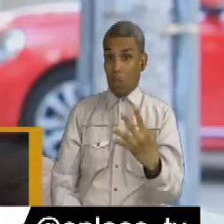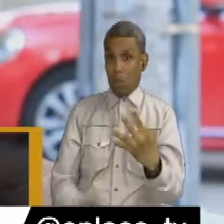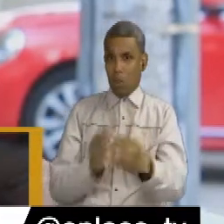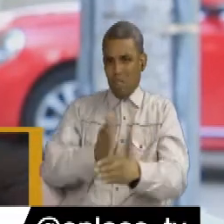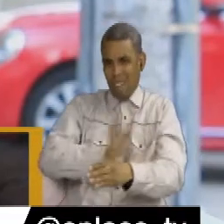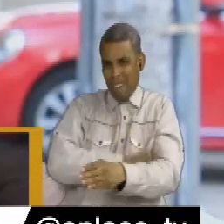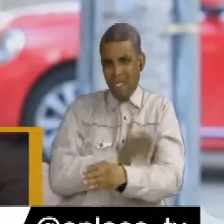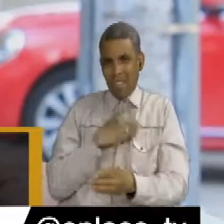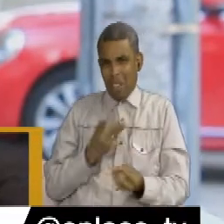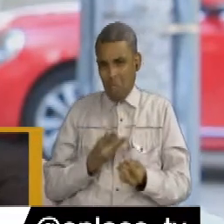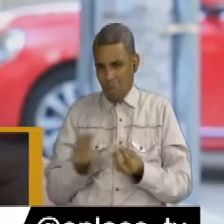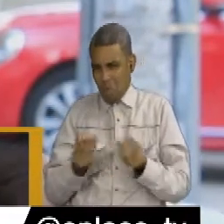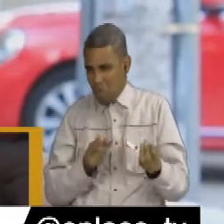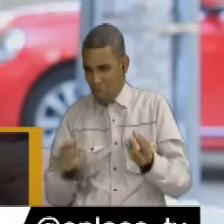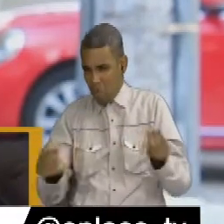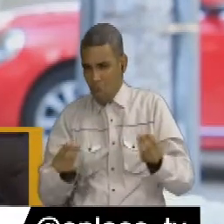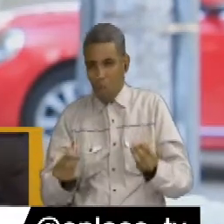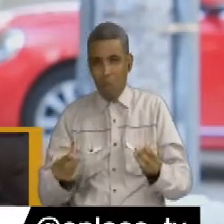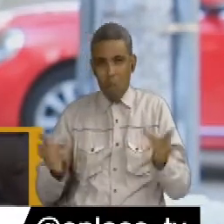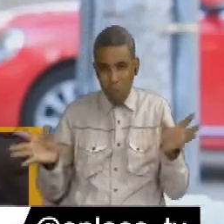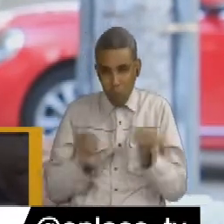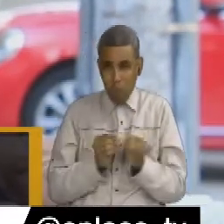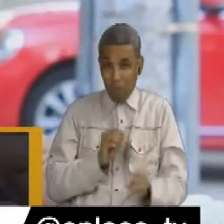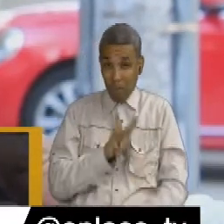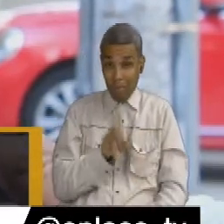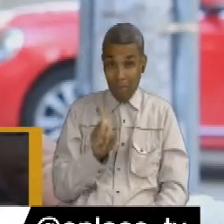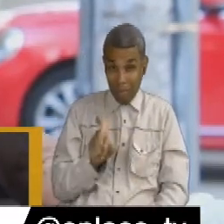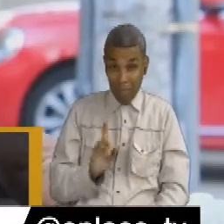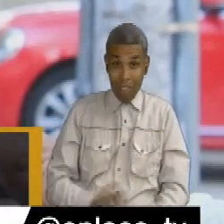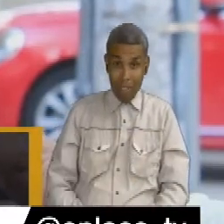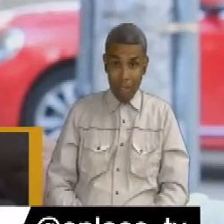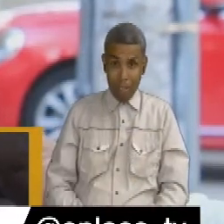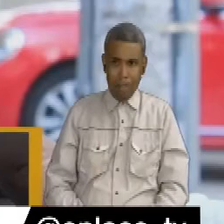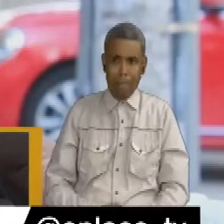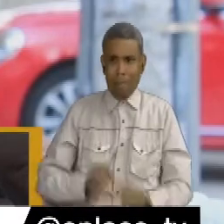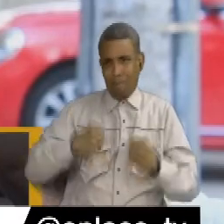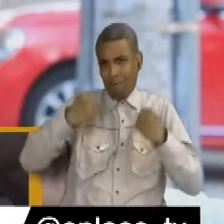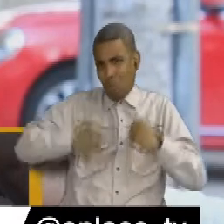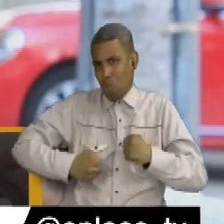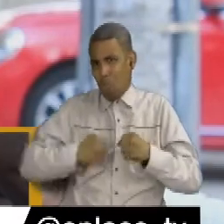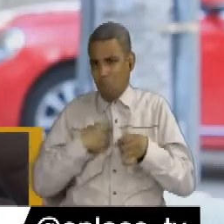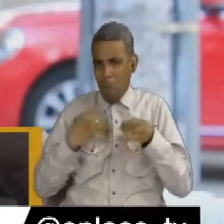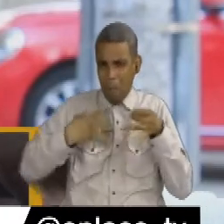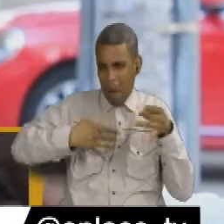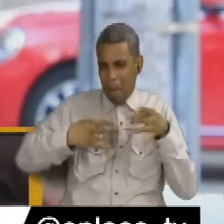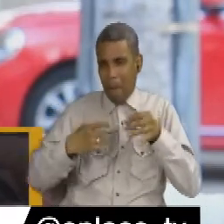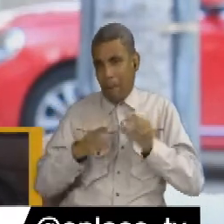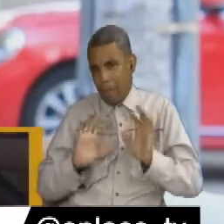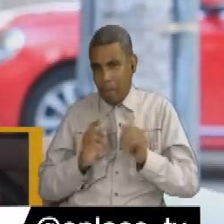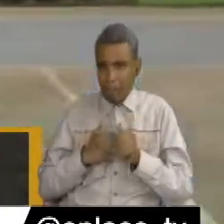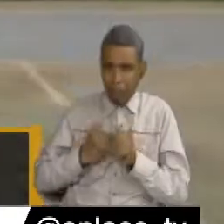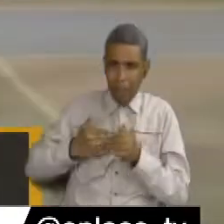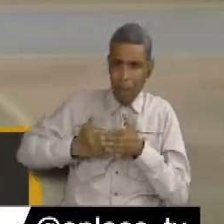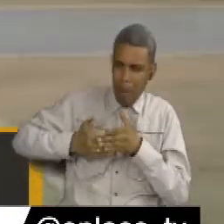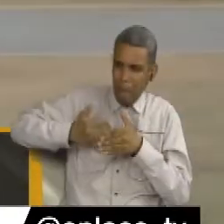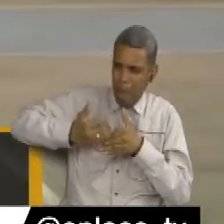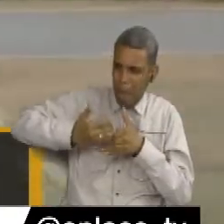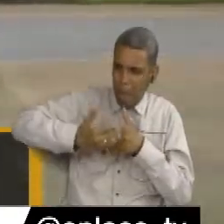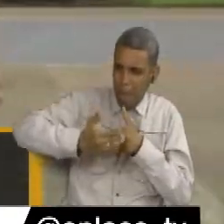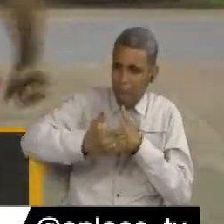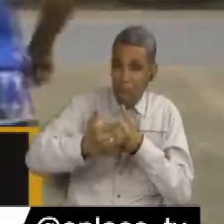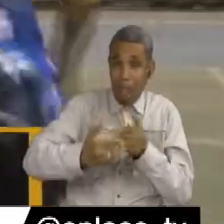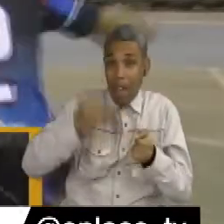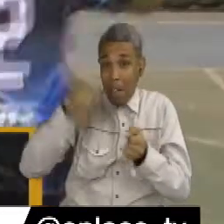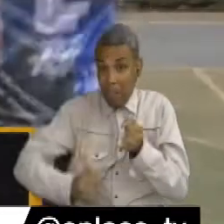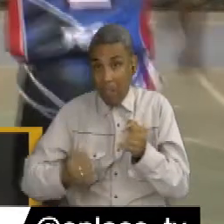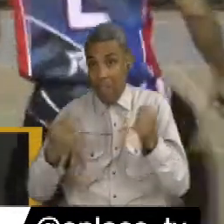inscribieron. No quiere decir esto que los demás no hicieron méritos, todos hicieron méritos, hubo un excelente nivel en el campeonato. El torneo, que arrancó